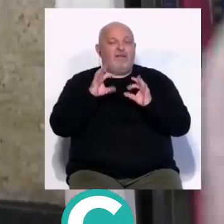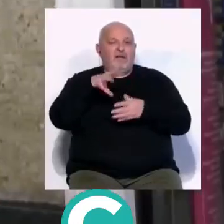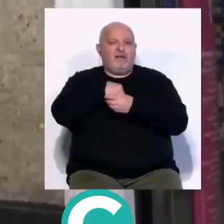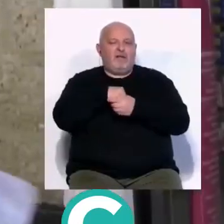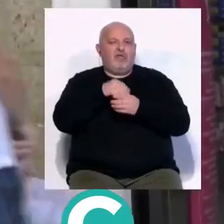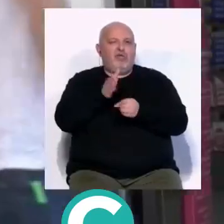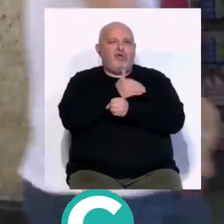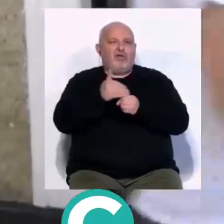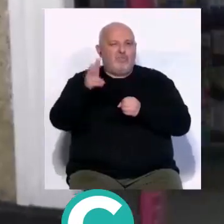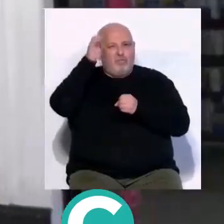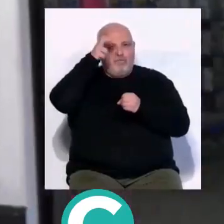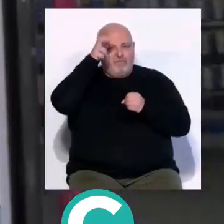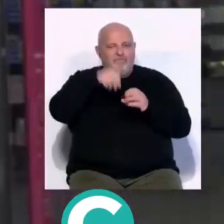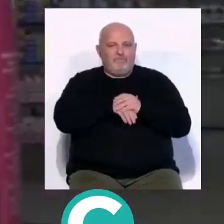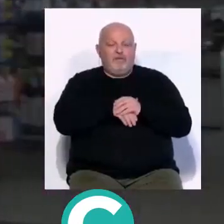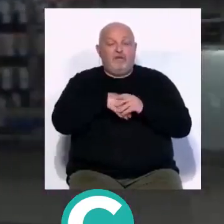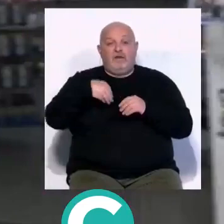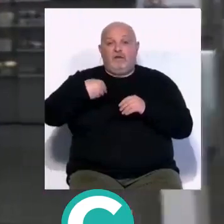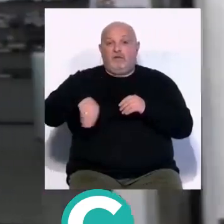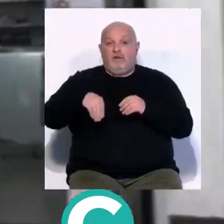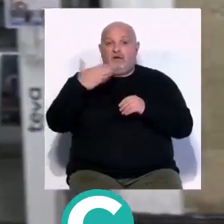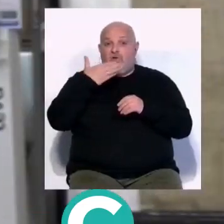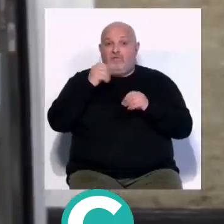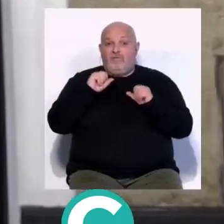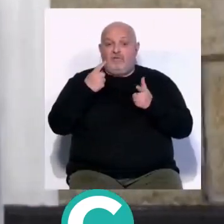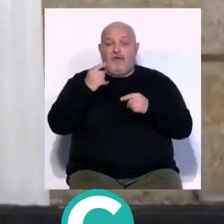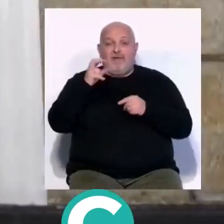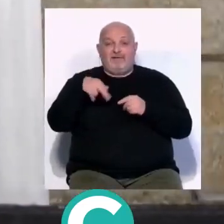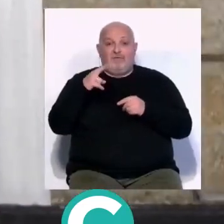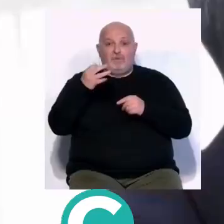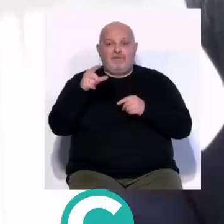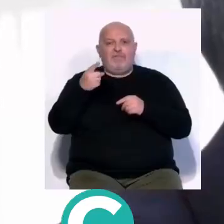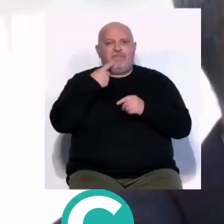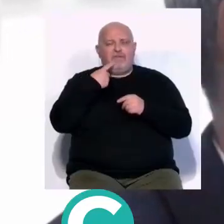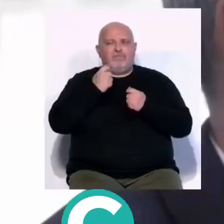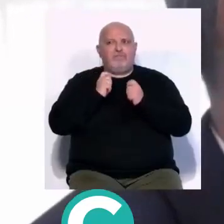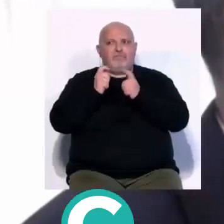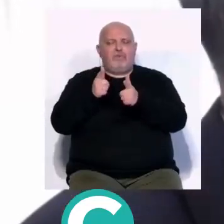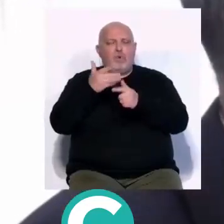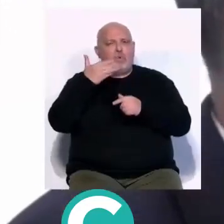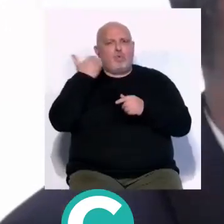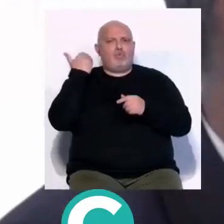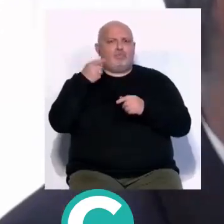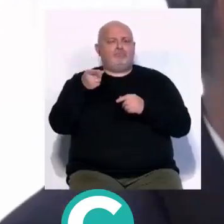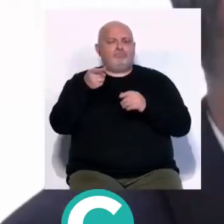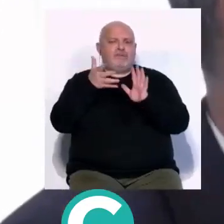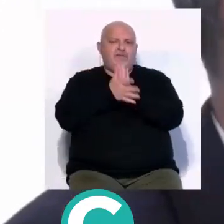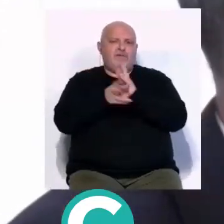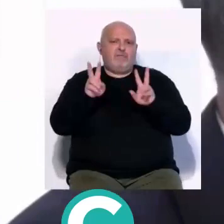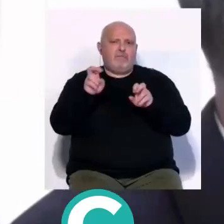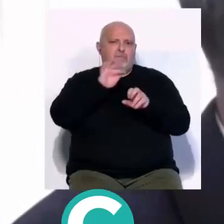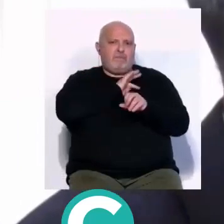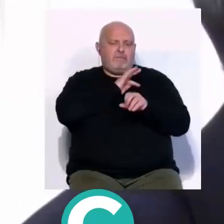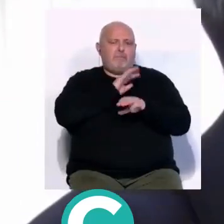las zonas rurales. El presidente del colegio, Alberto Virués, ha trasladado el orgullo que significa este